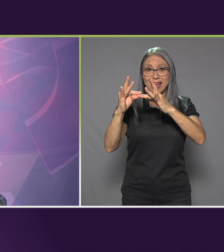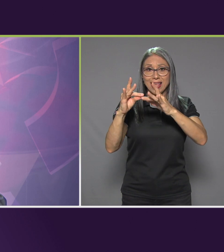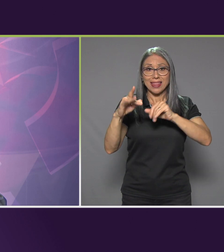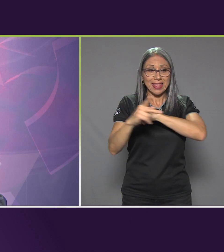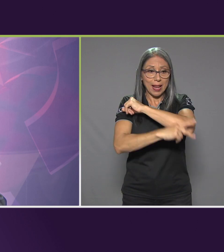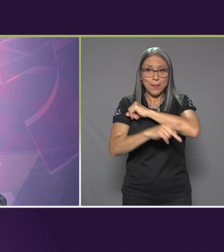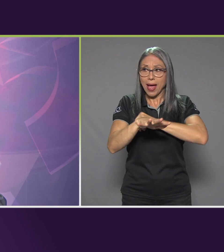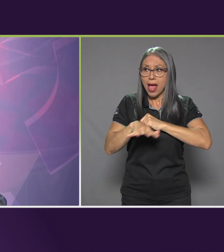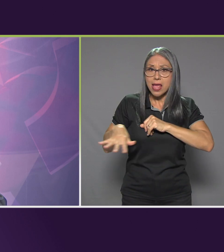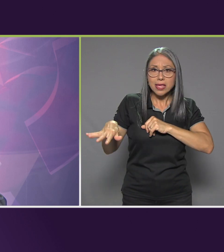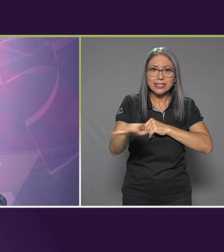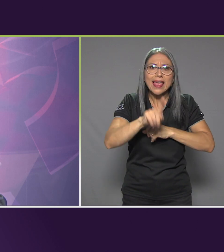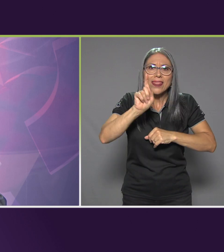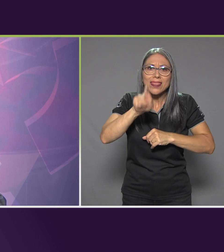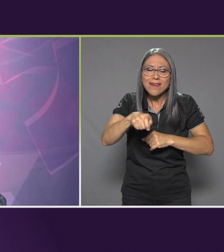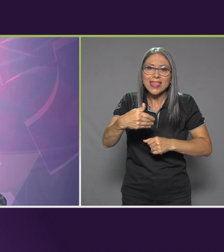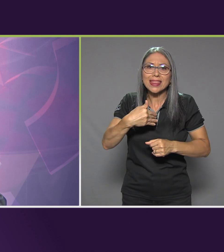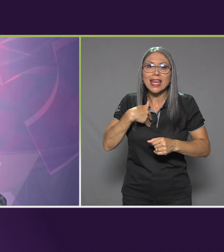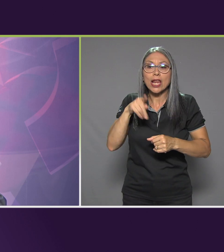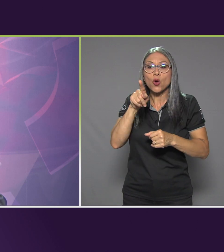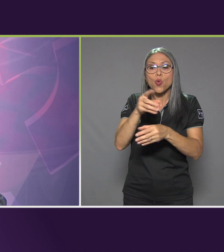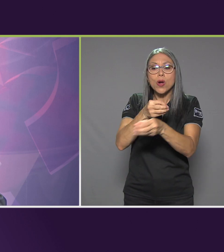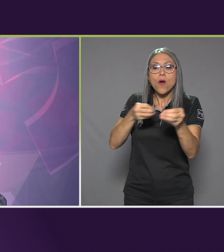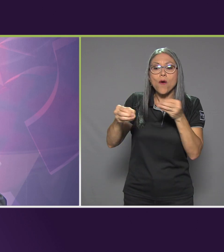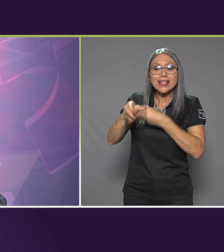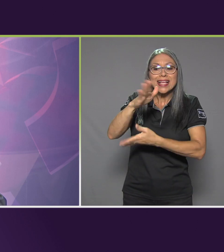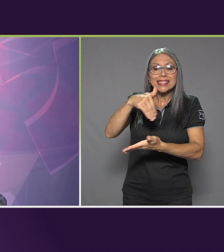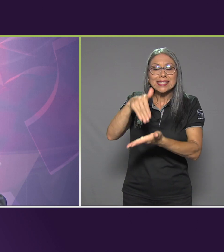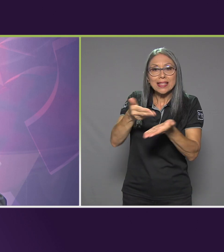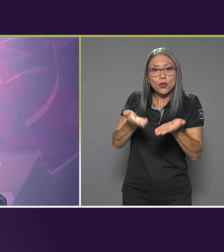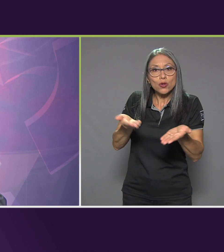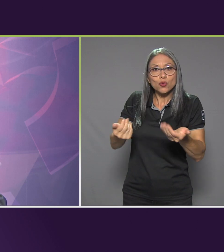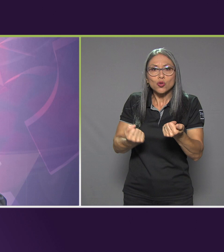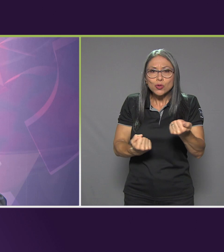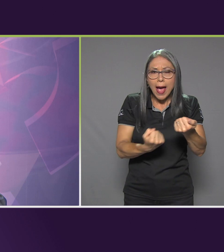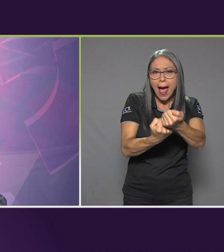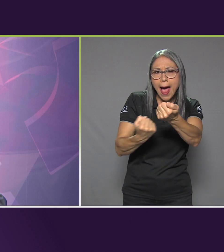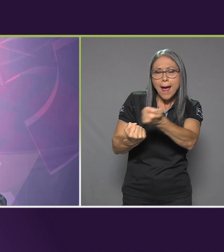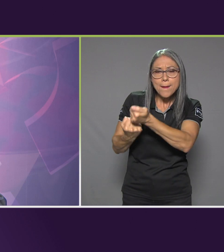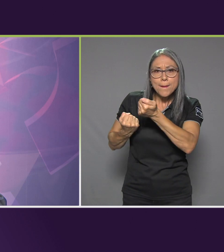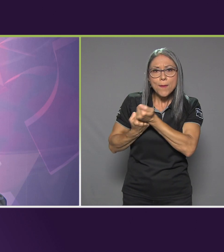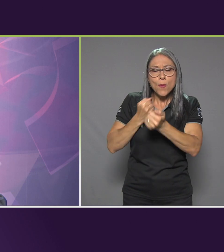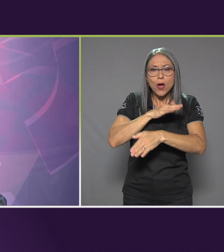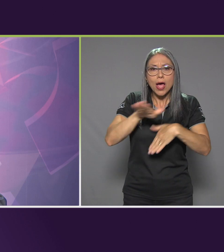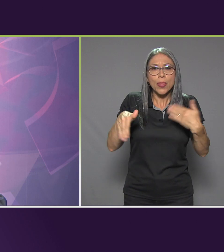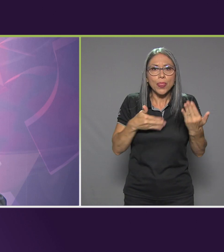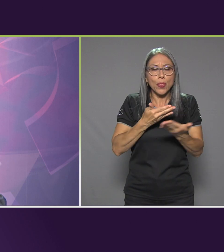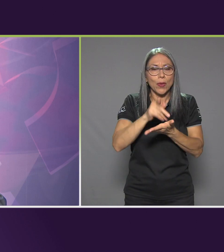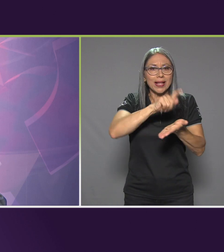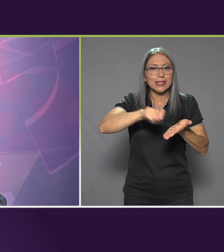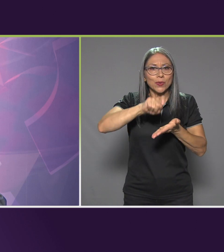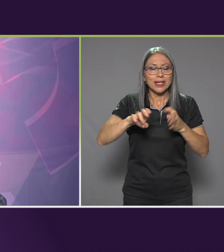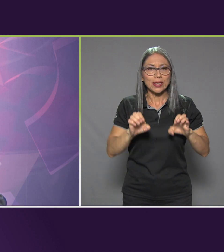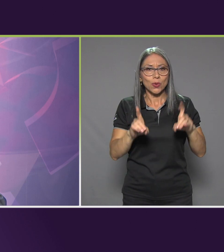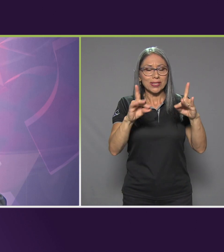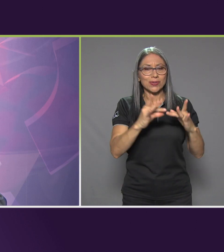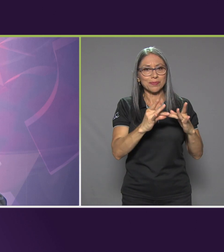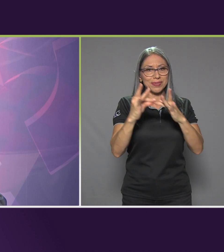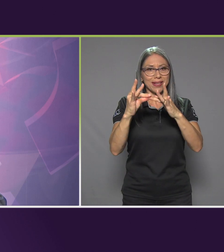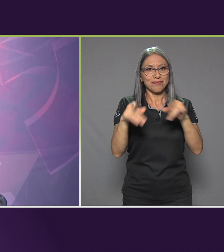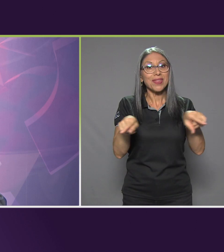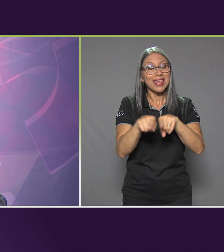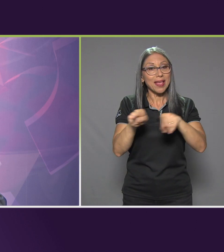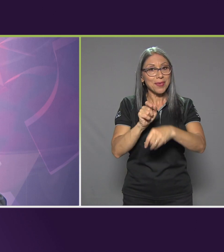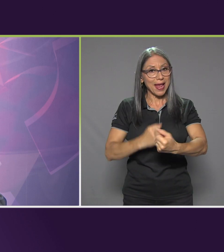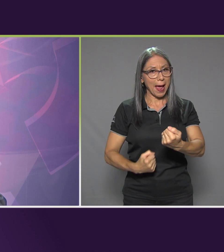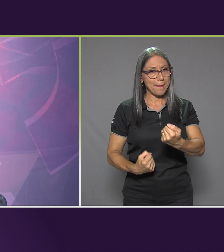tener un centro de recursos que brinde apoyo a todas las escuelas de educación especial y que también apoye